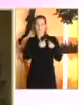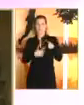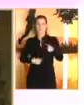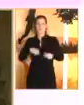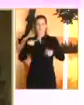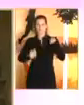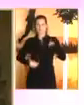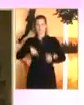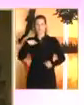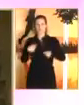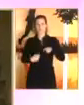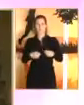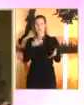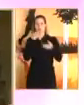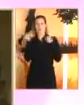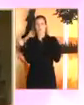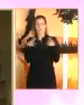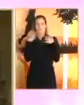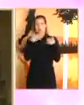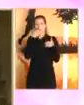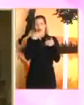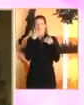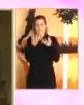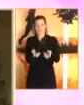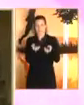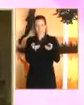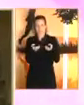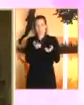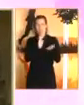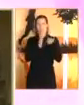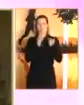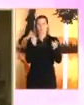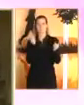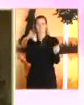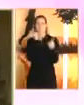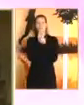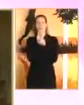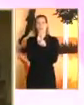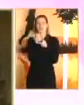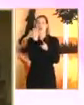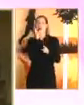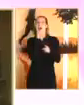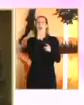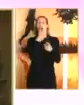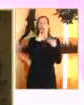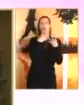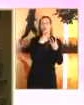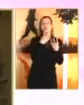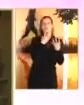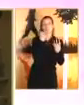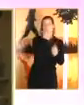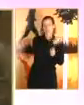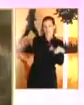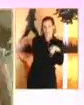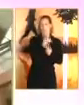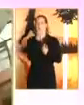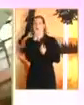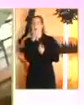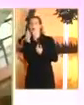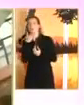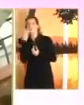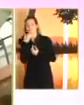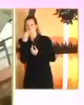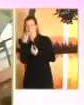seca, las pilas de contraste de agua fría para hacer los cambios para la circulación, también